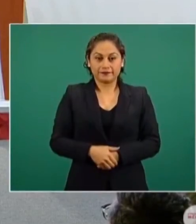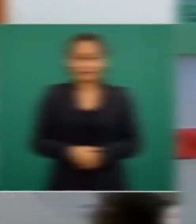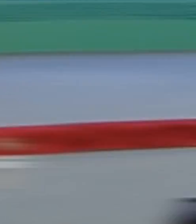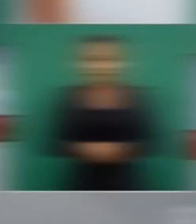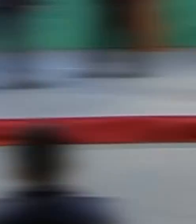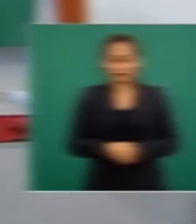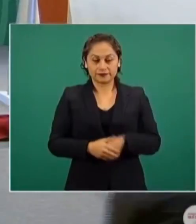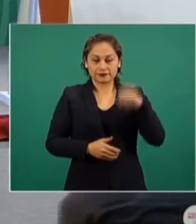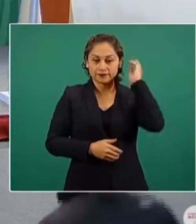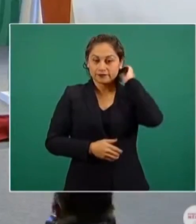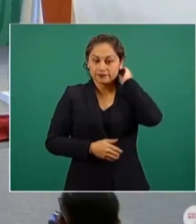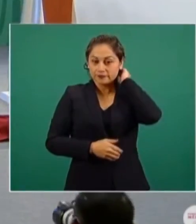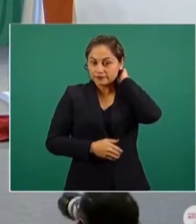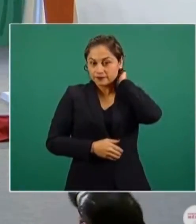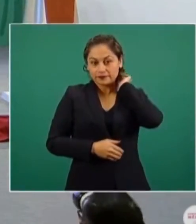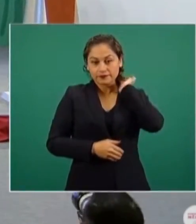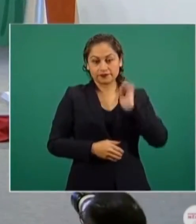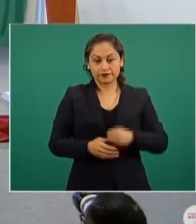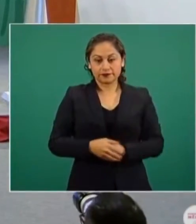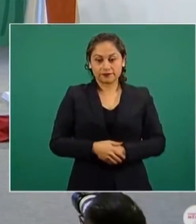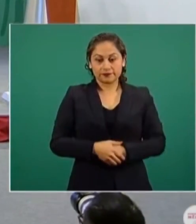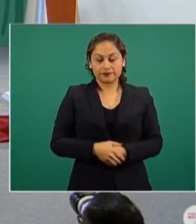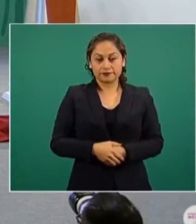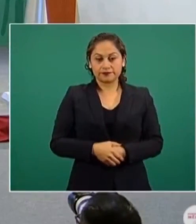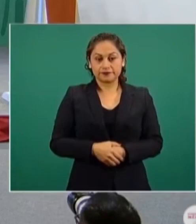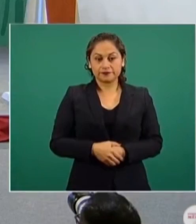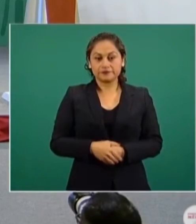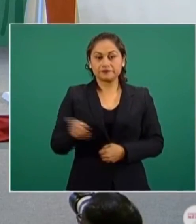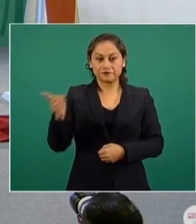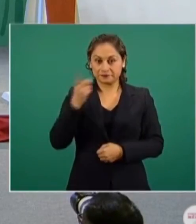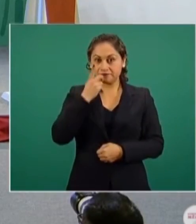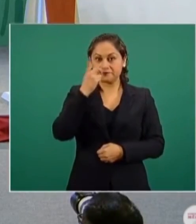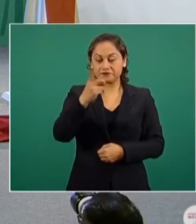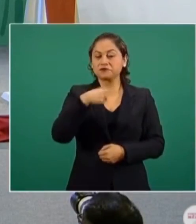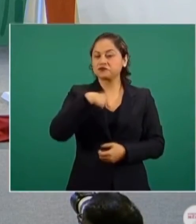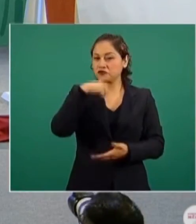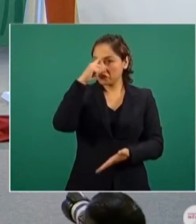todos sus regalos. Nos cae que este año sí teníamos ya